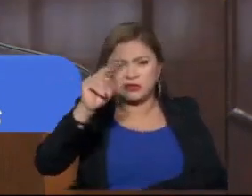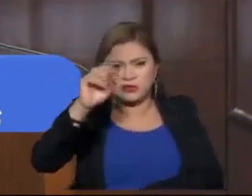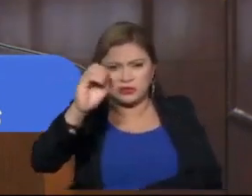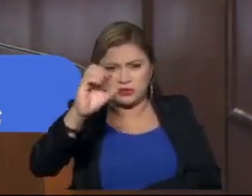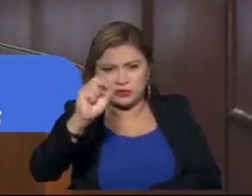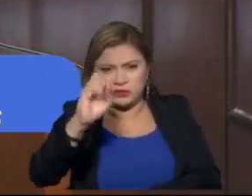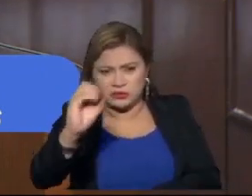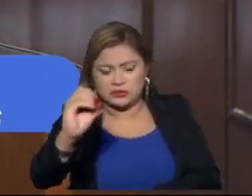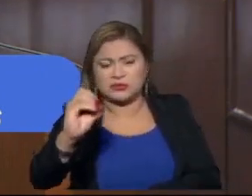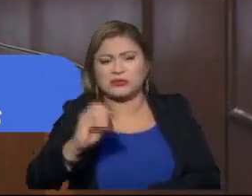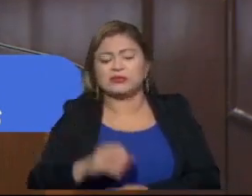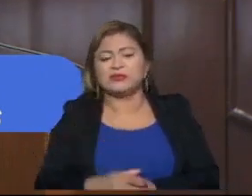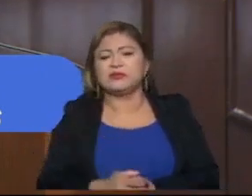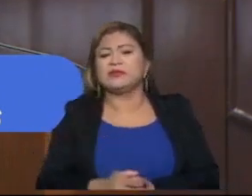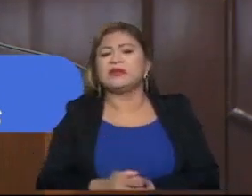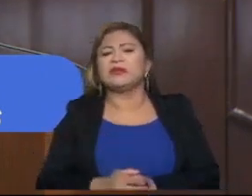Pintada,